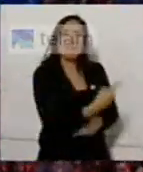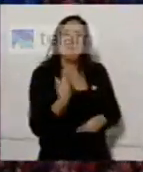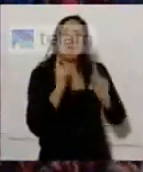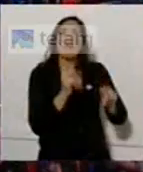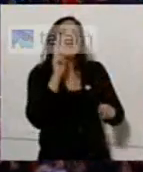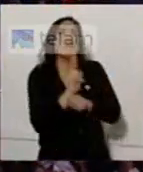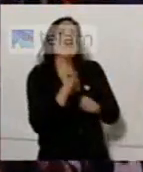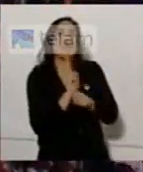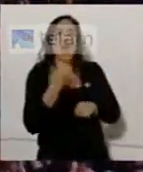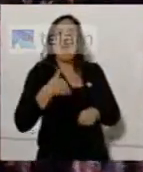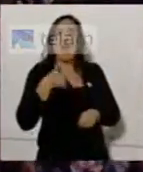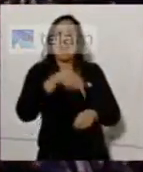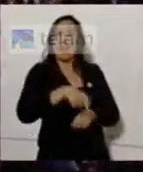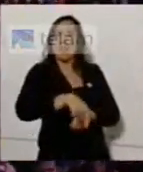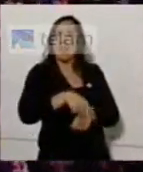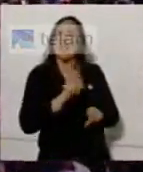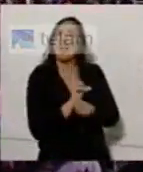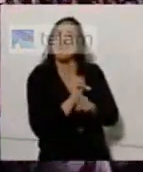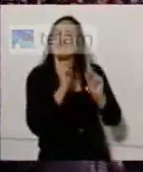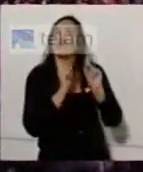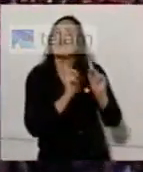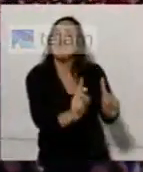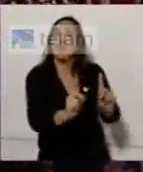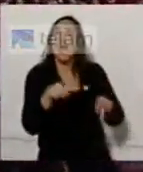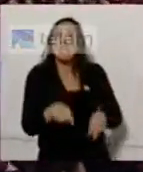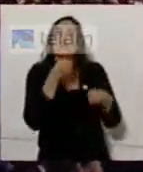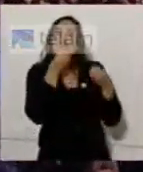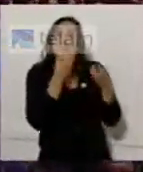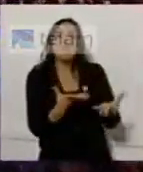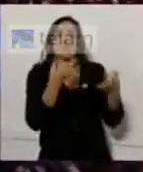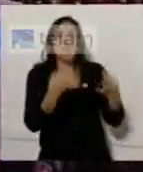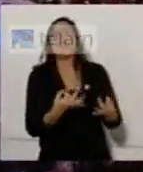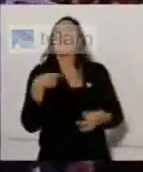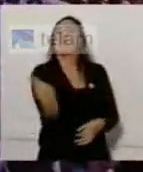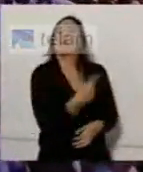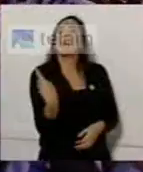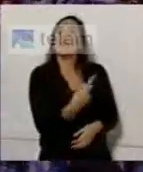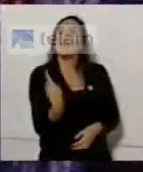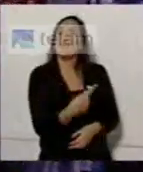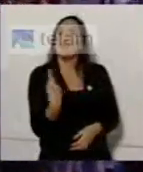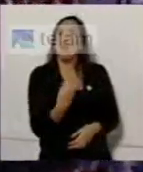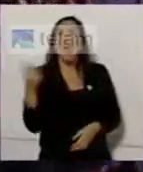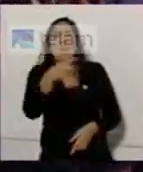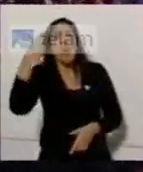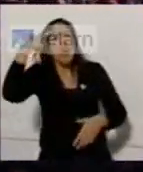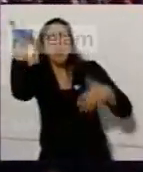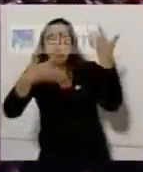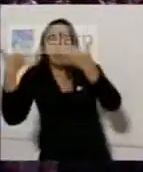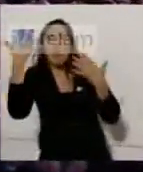sostener la Argentina, porque esto es bueno para todos. No se confundan.